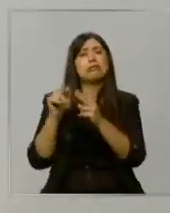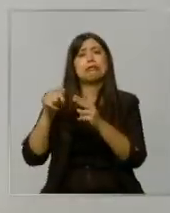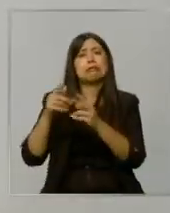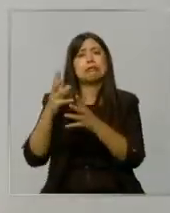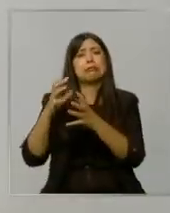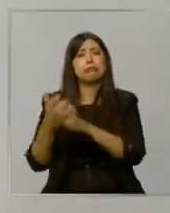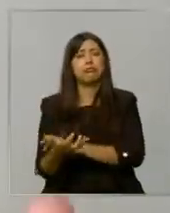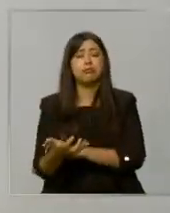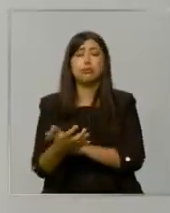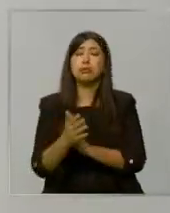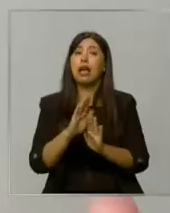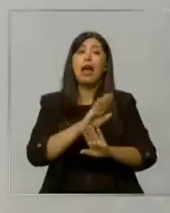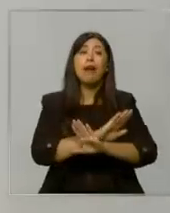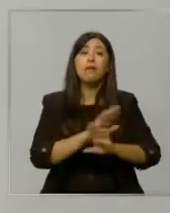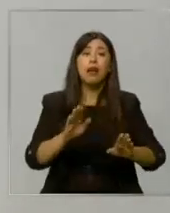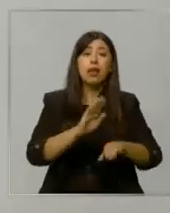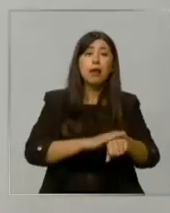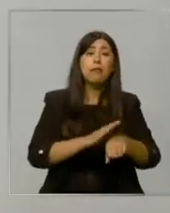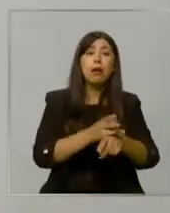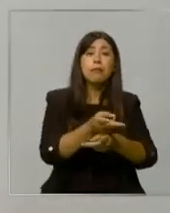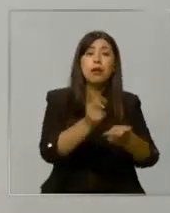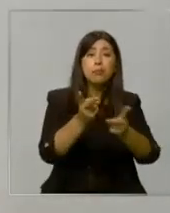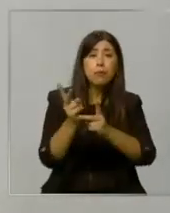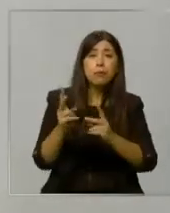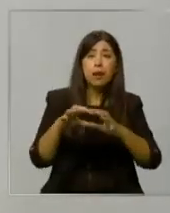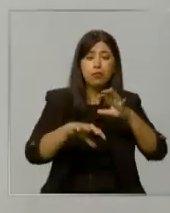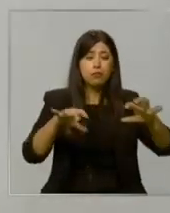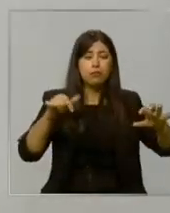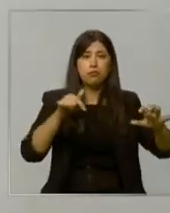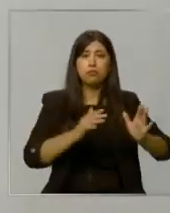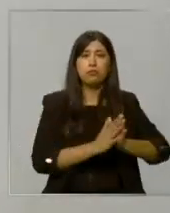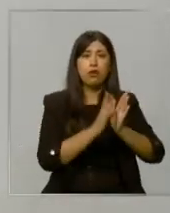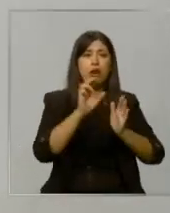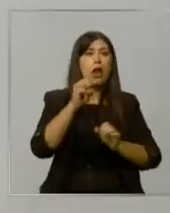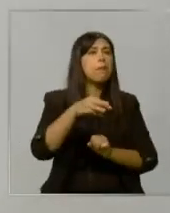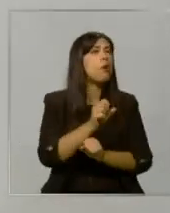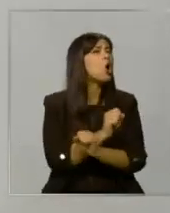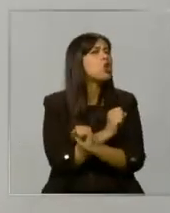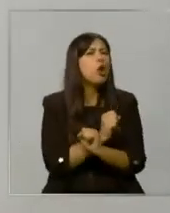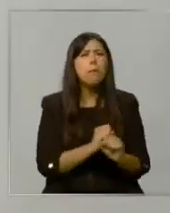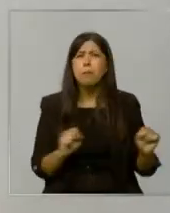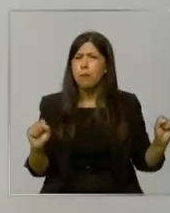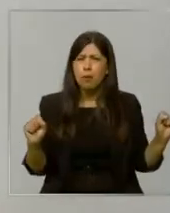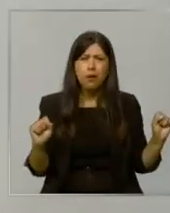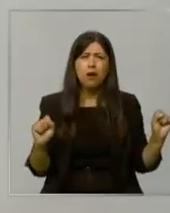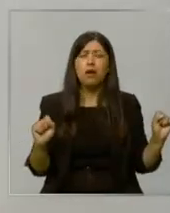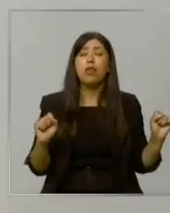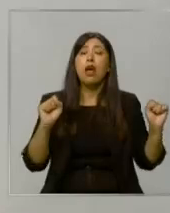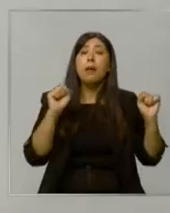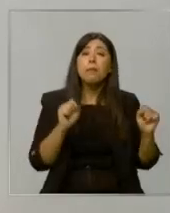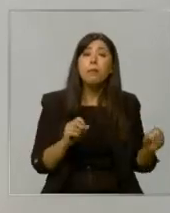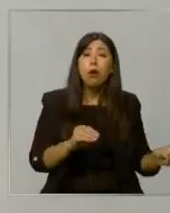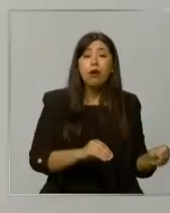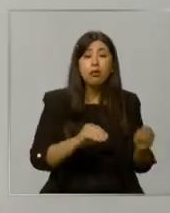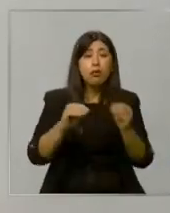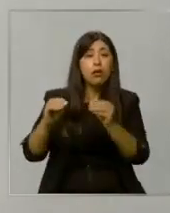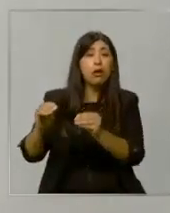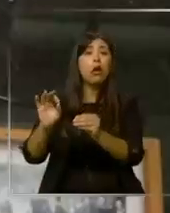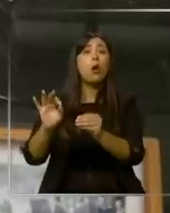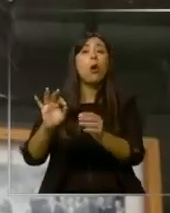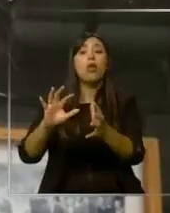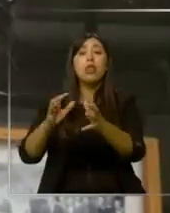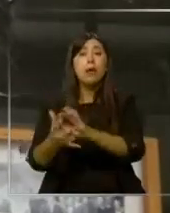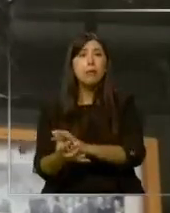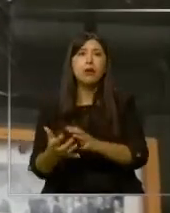terminarse con los permisos de construcción sobre la San Ramón eh Y lo que se pueda trasladar o demoler hay que hacerlo